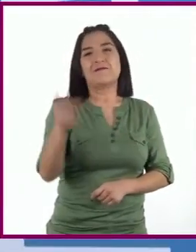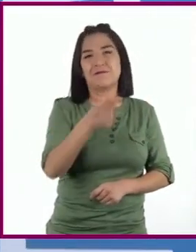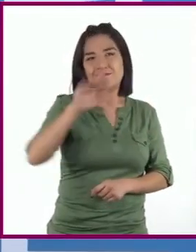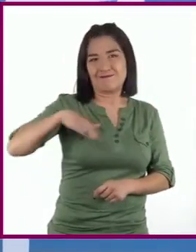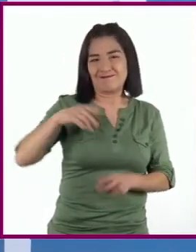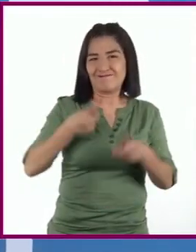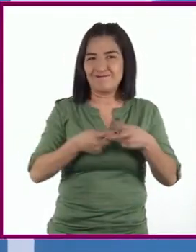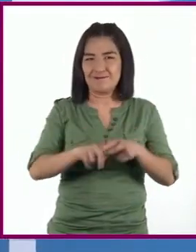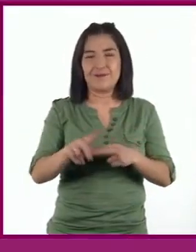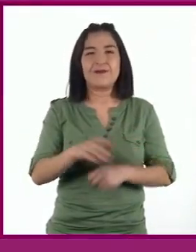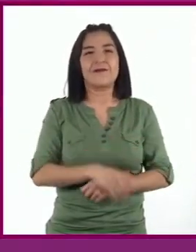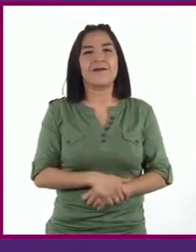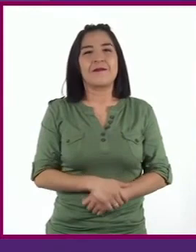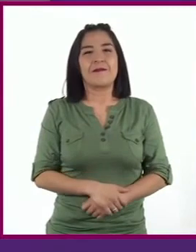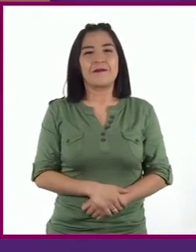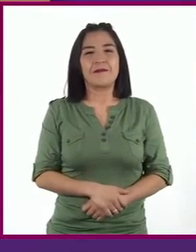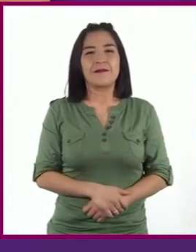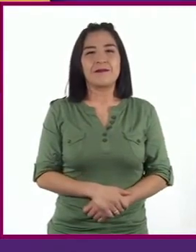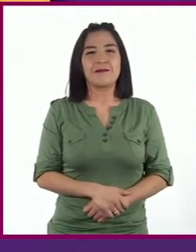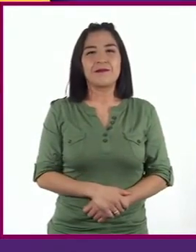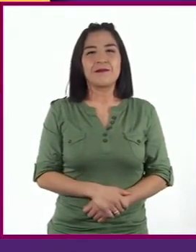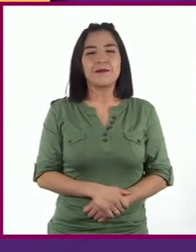inicio.